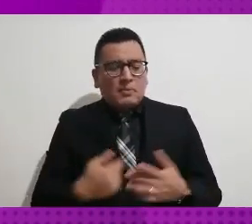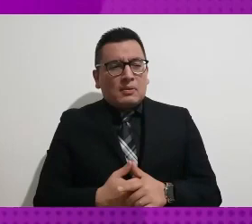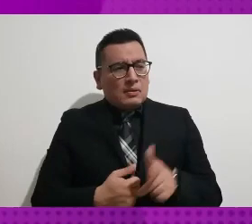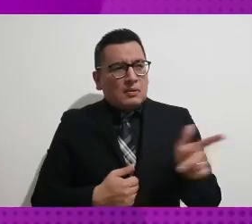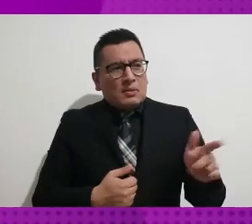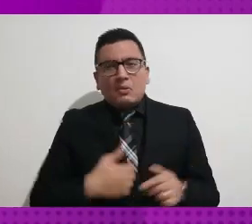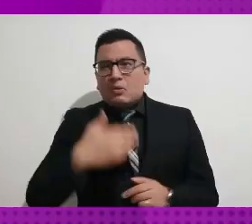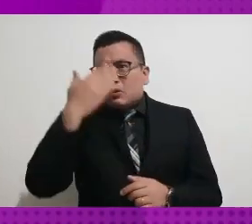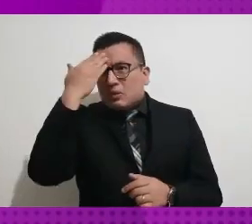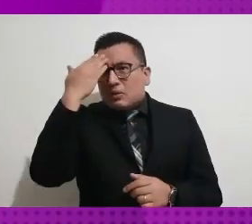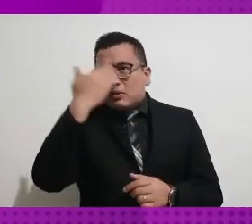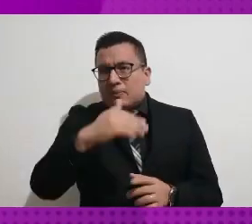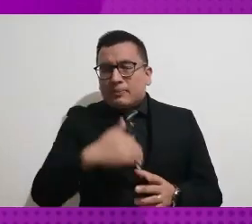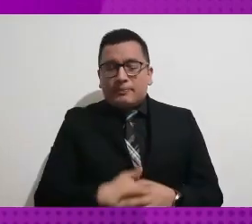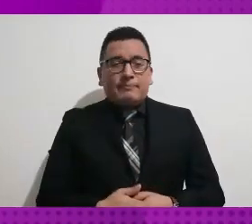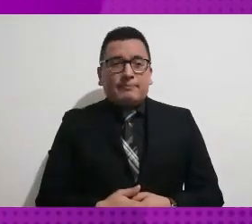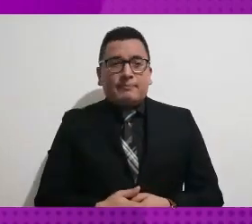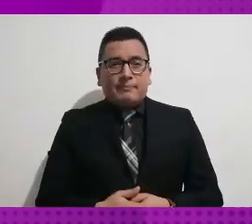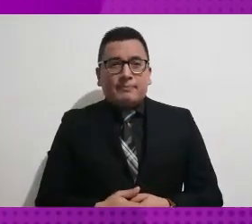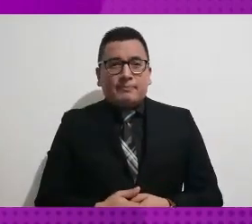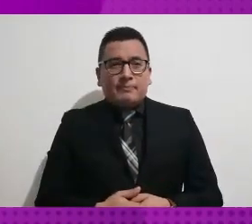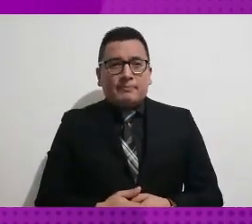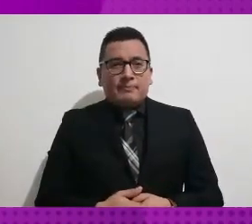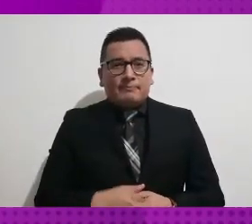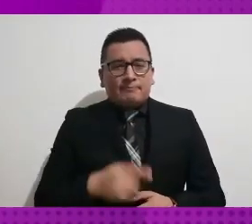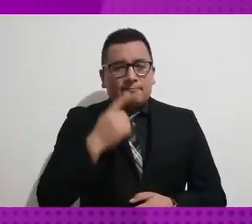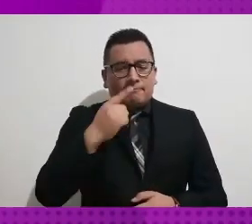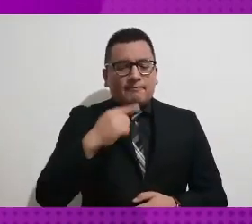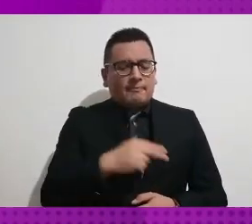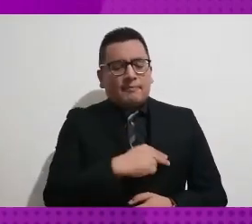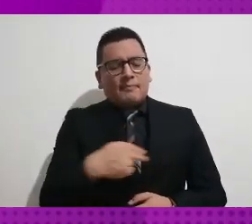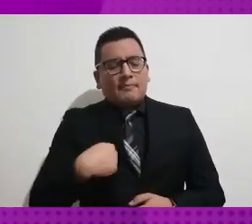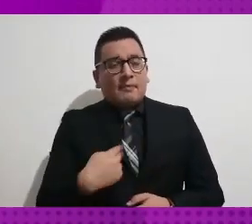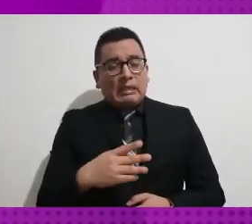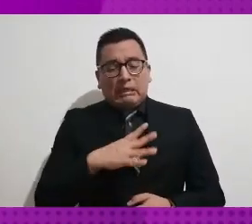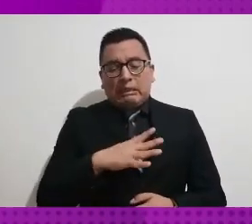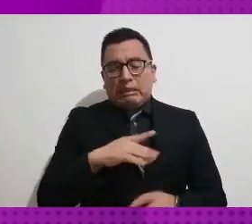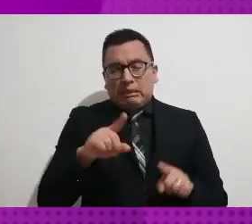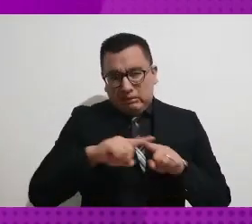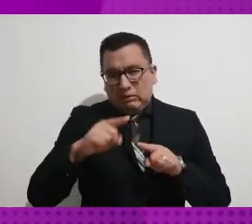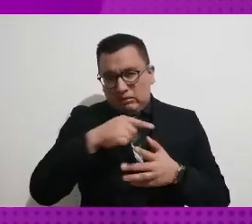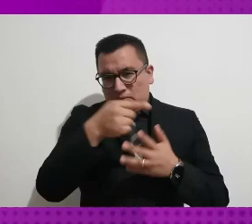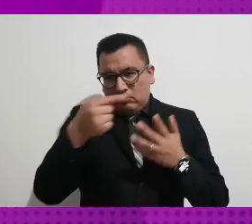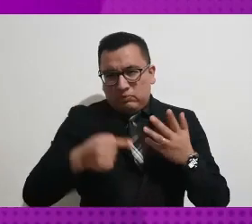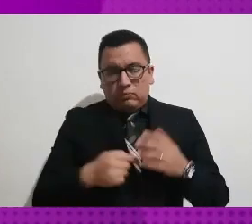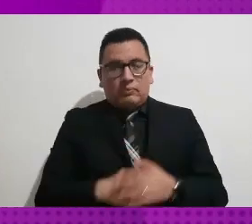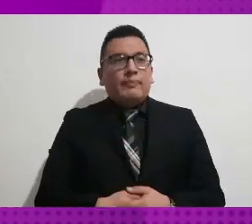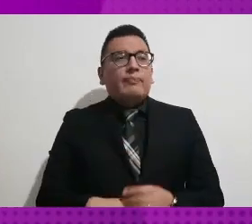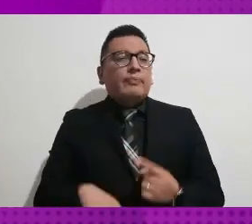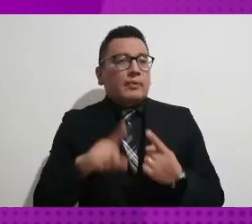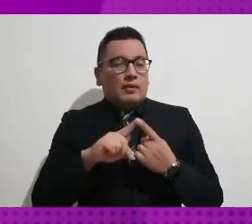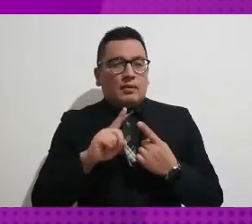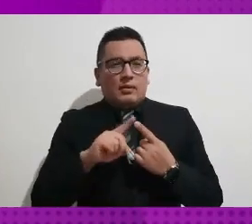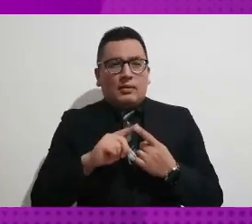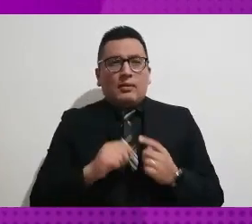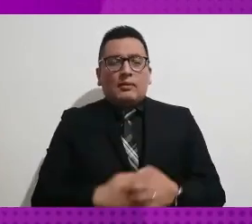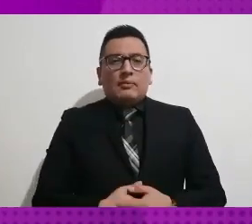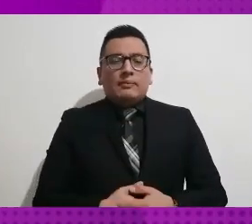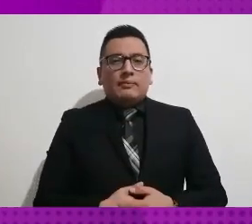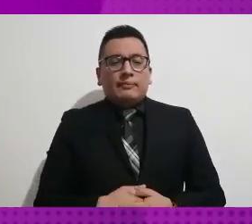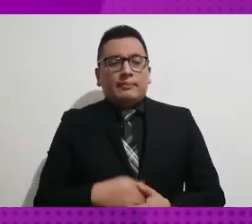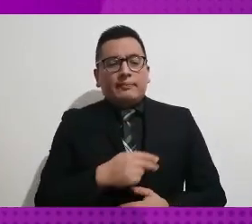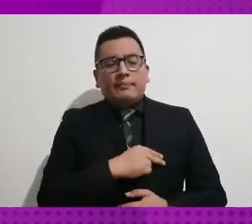supiera. Mira, son varios frentes, vamos a decir. Primero está